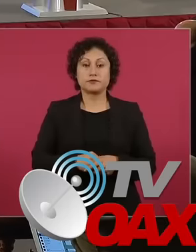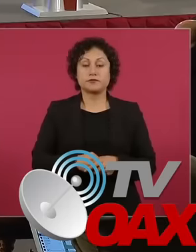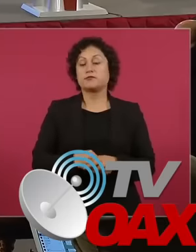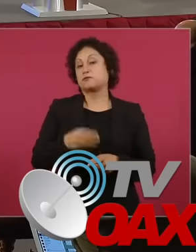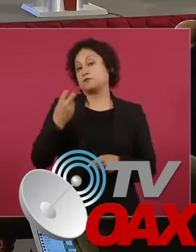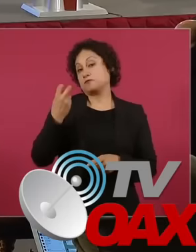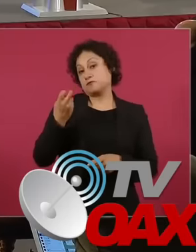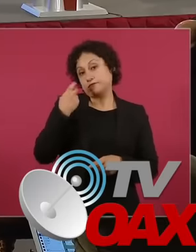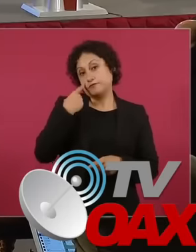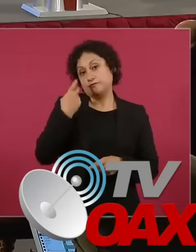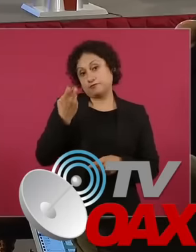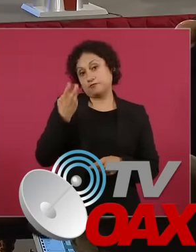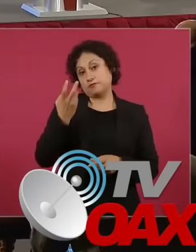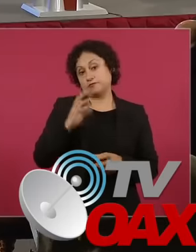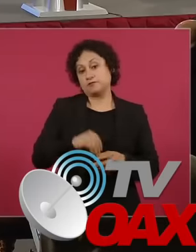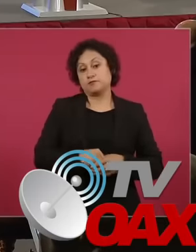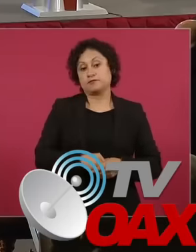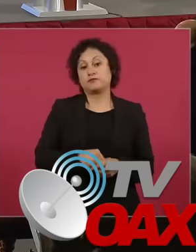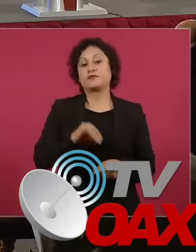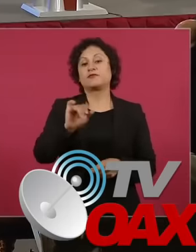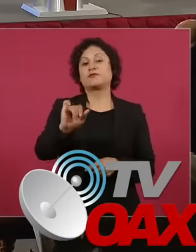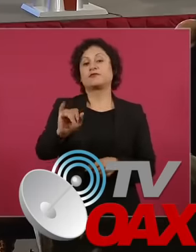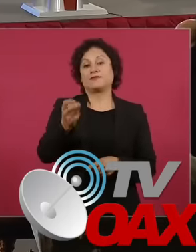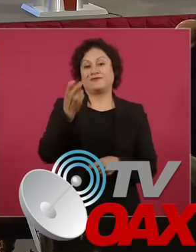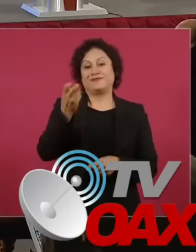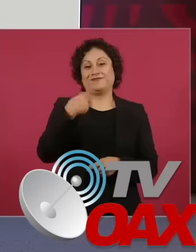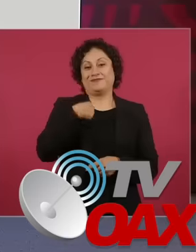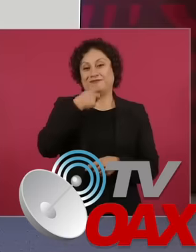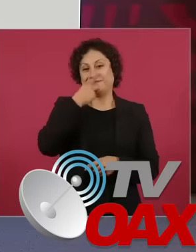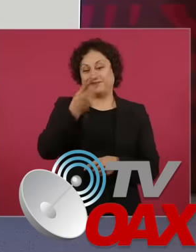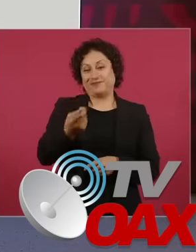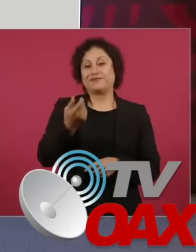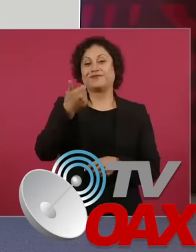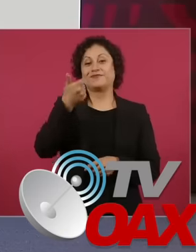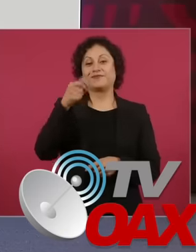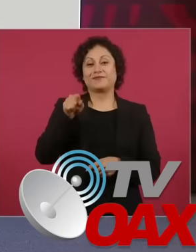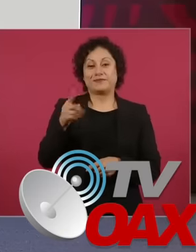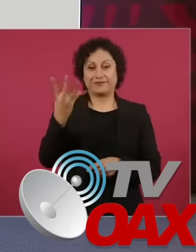está, aquí está la región, sí, esto es lo que yo decía, 6.4.